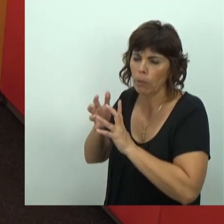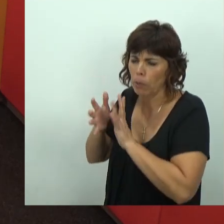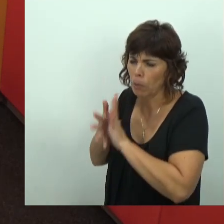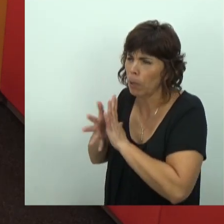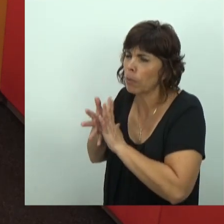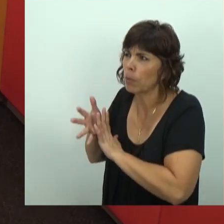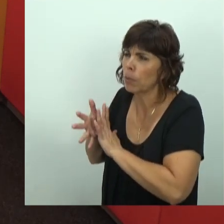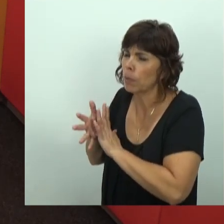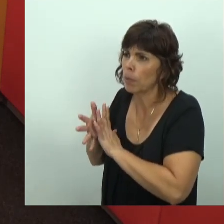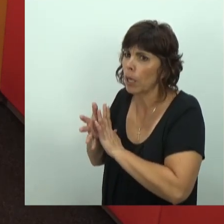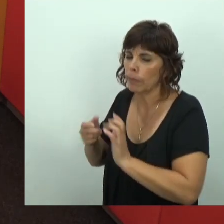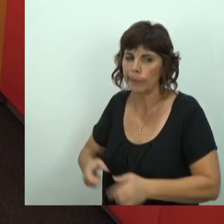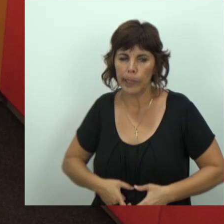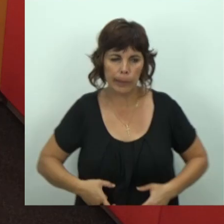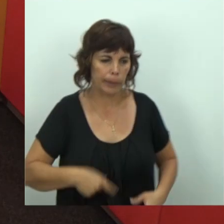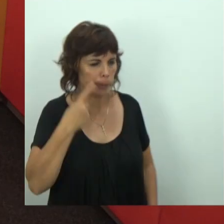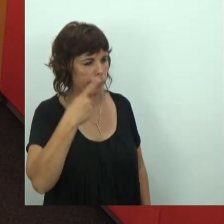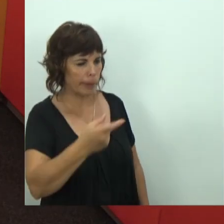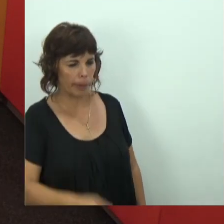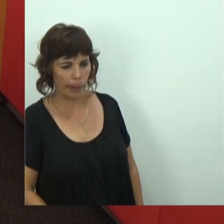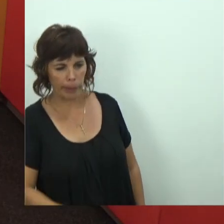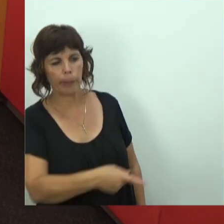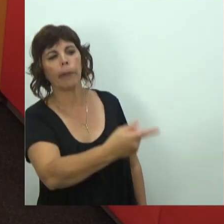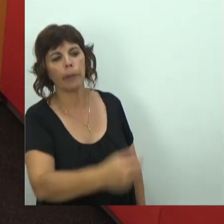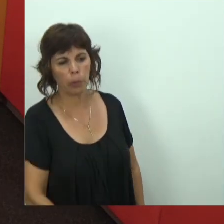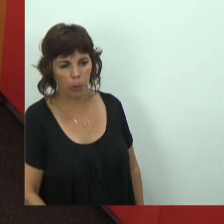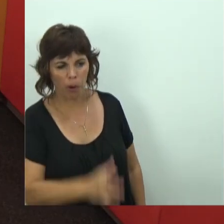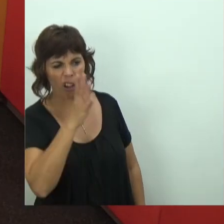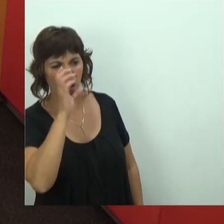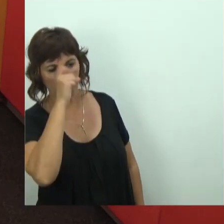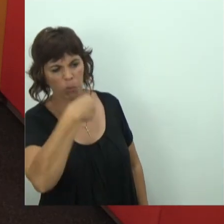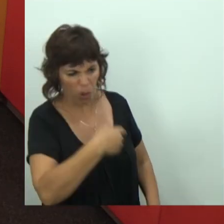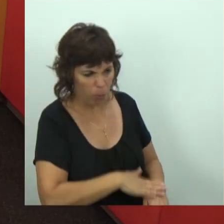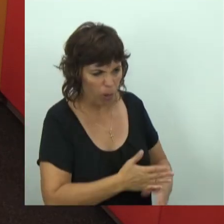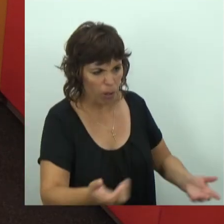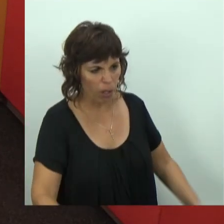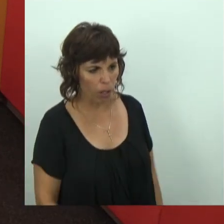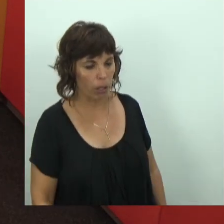Y dijo, vete a casa con esa resaca que tienes. Y él dijo, no.